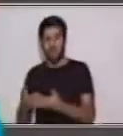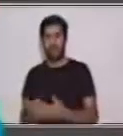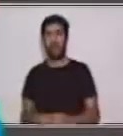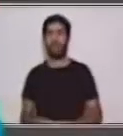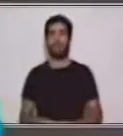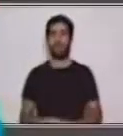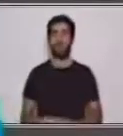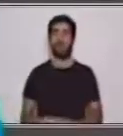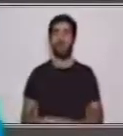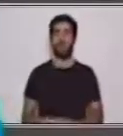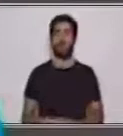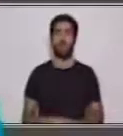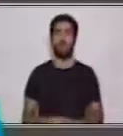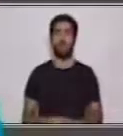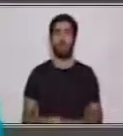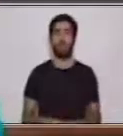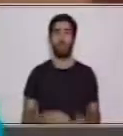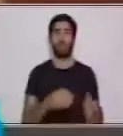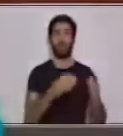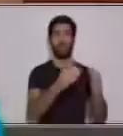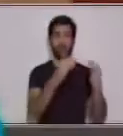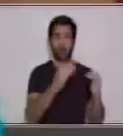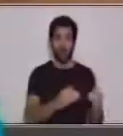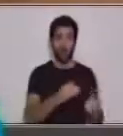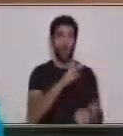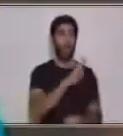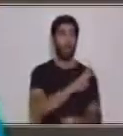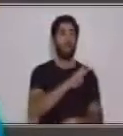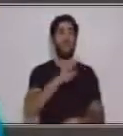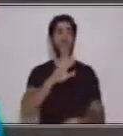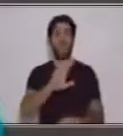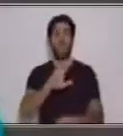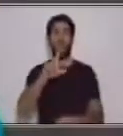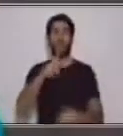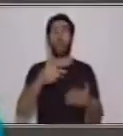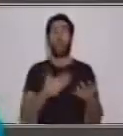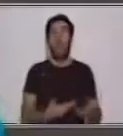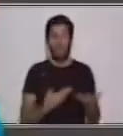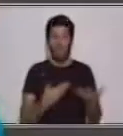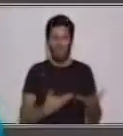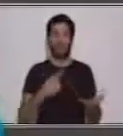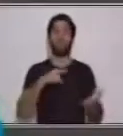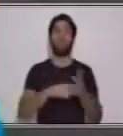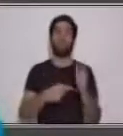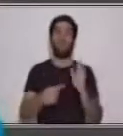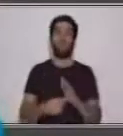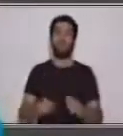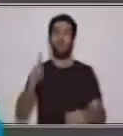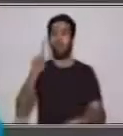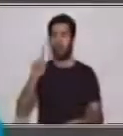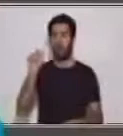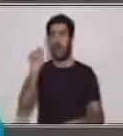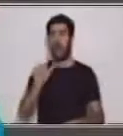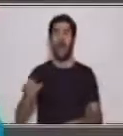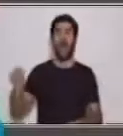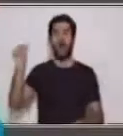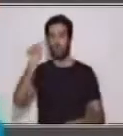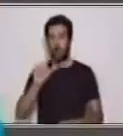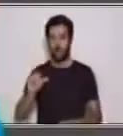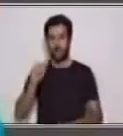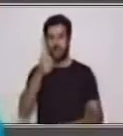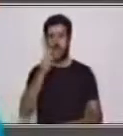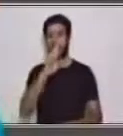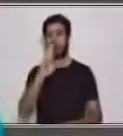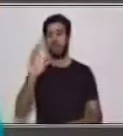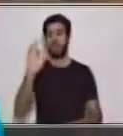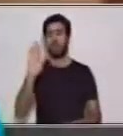onzas equivale a una libra. 25 libras van a ser una arroba.